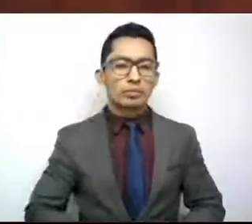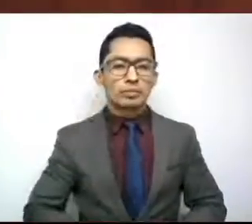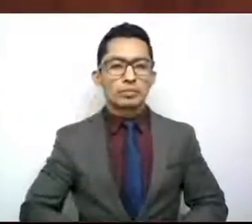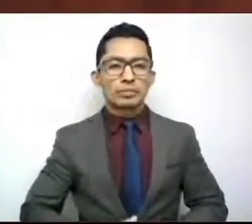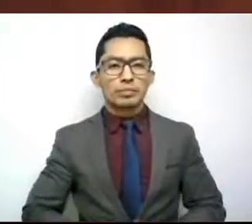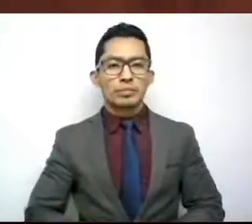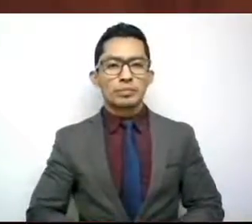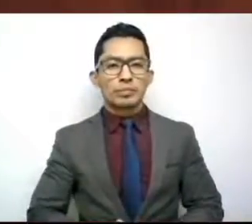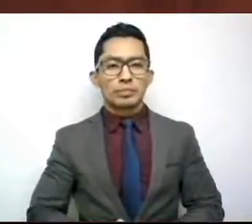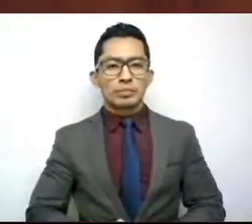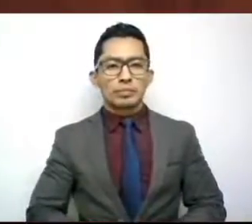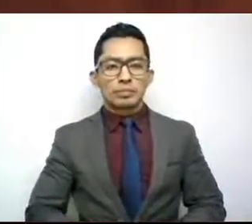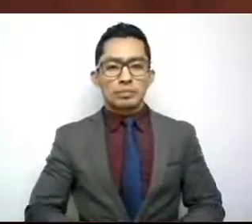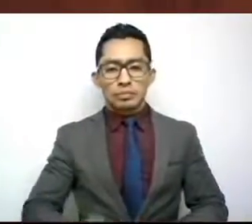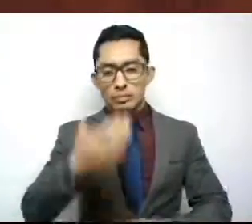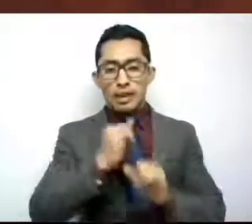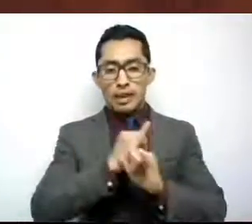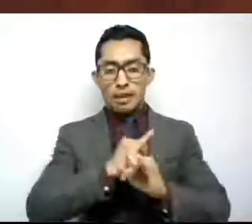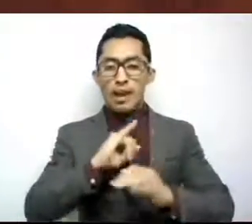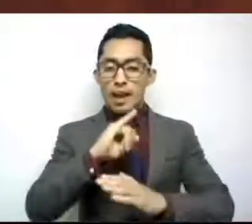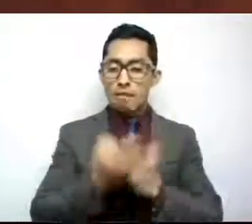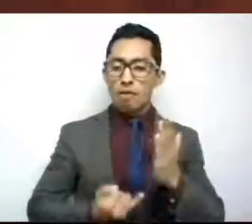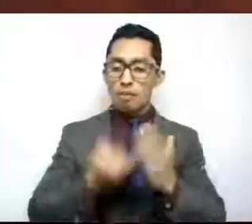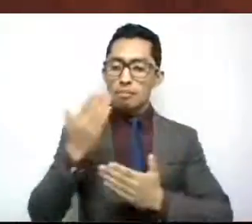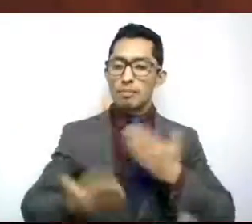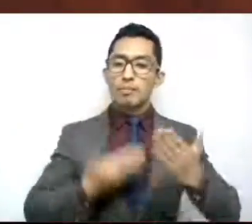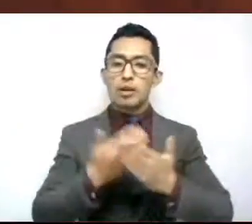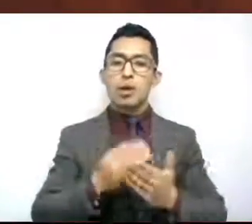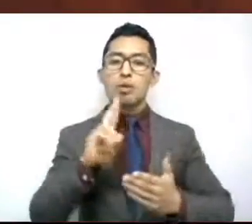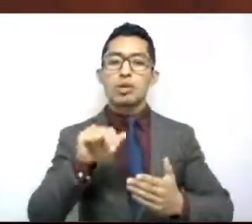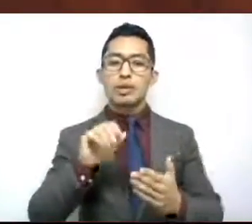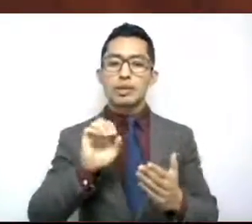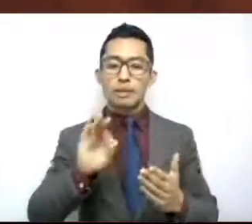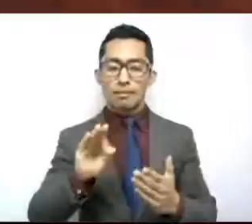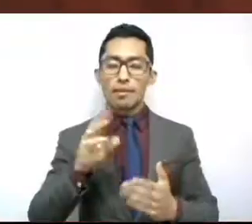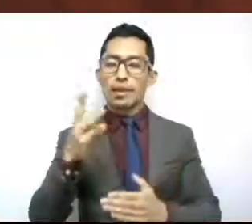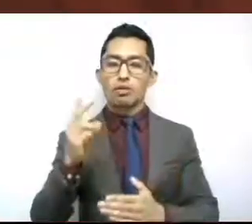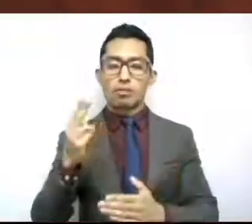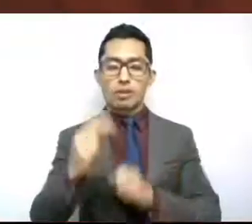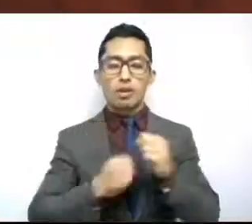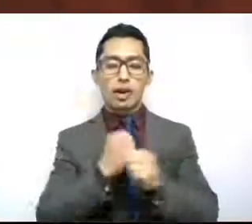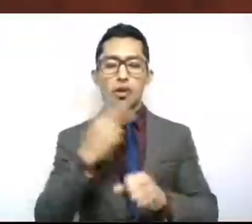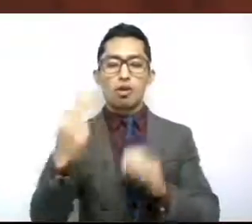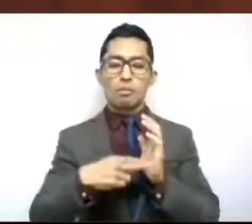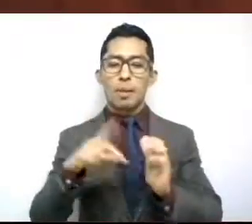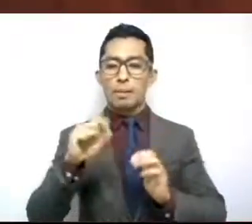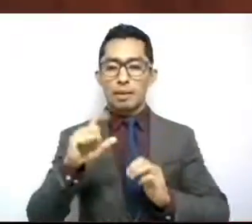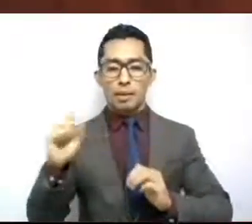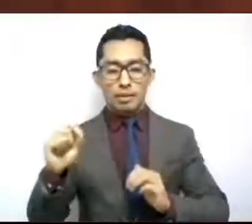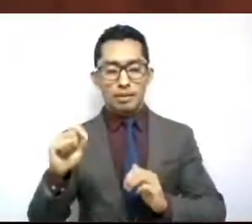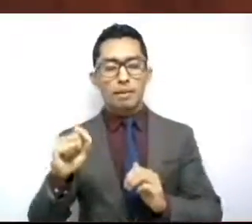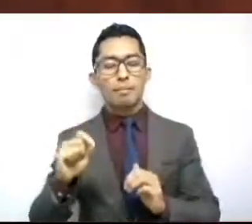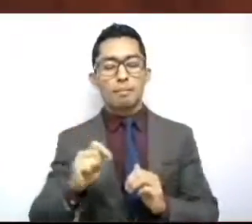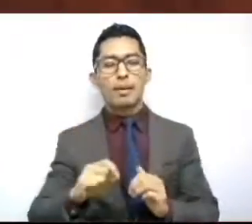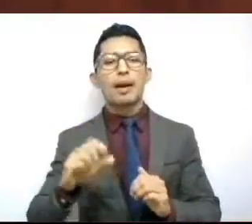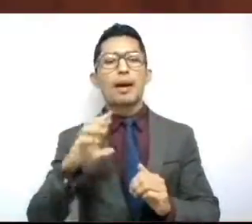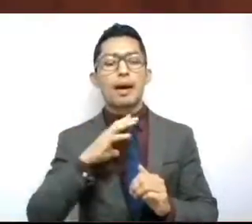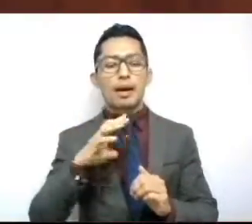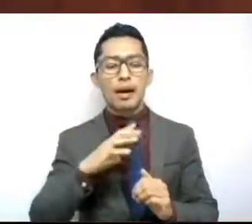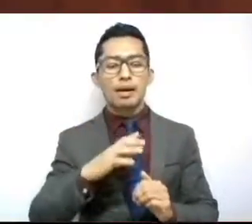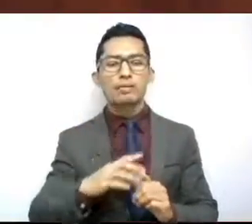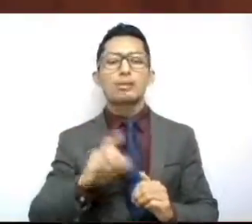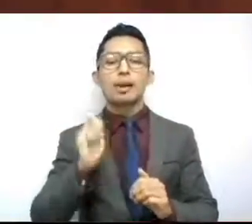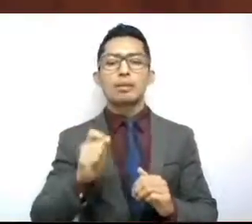De acuerdo con el informe presentado por la UNICEF el 3 de noviembre del año 2020, a lo largo de la pandemia